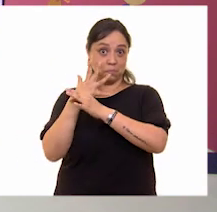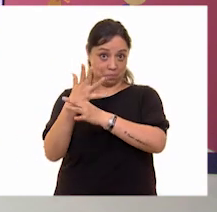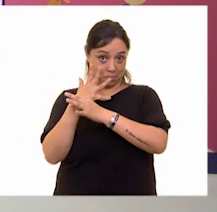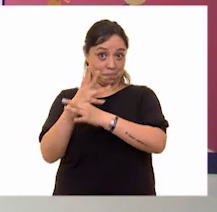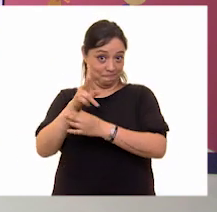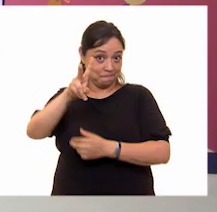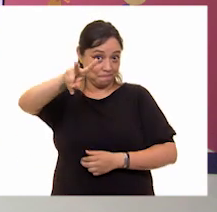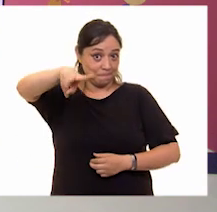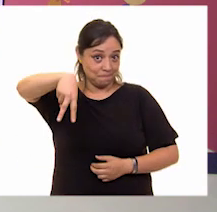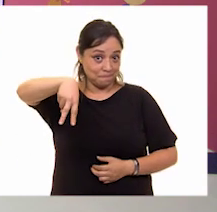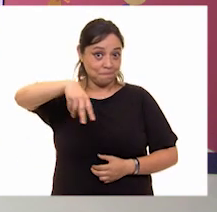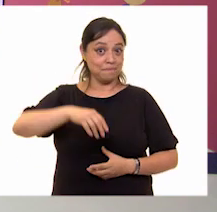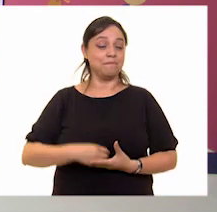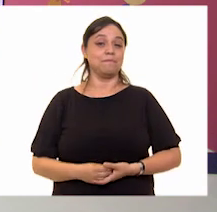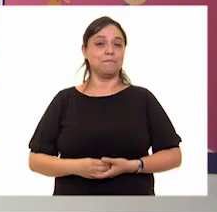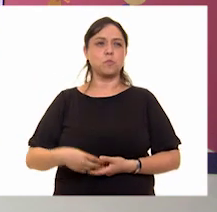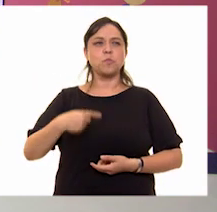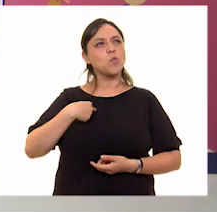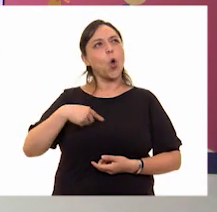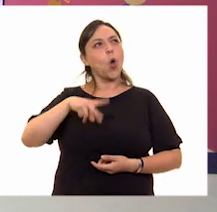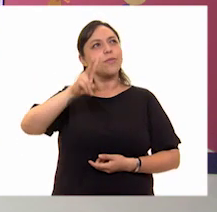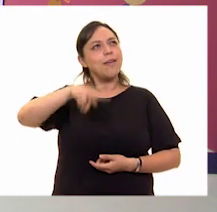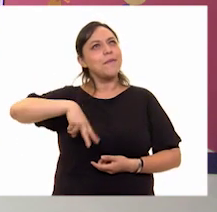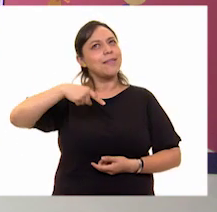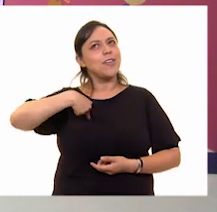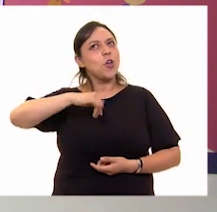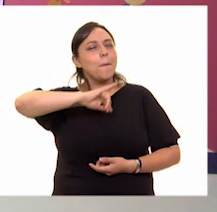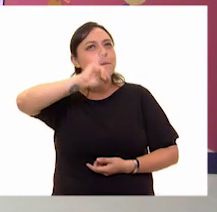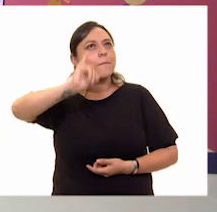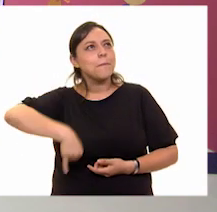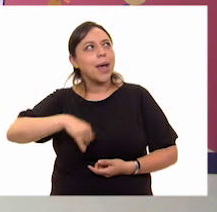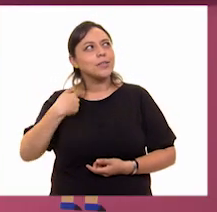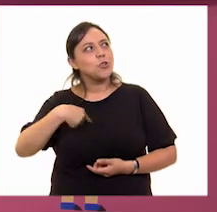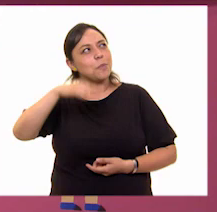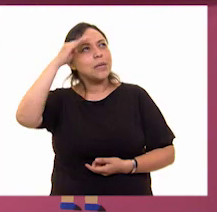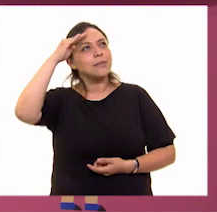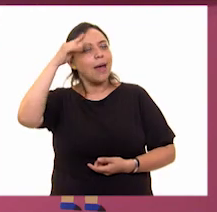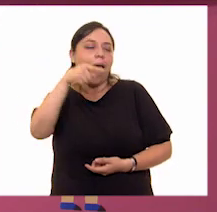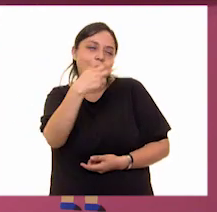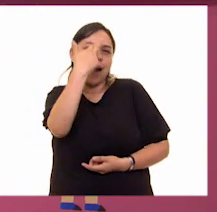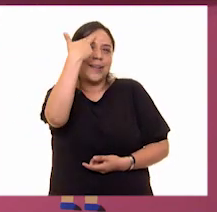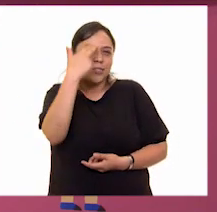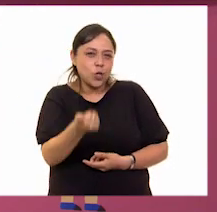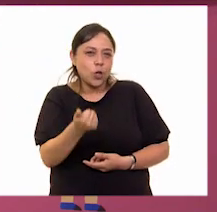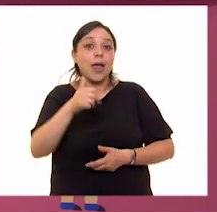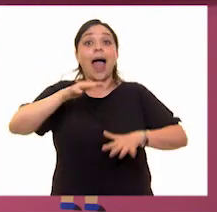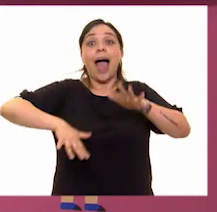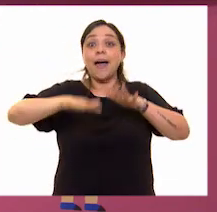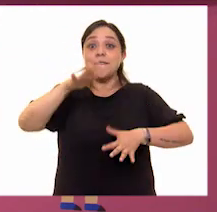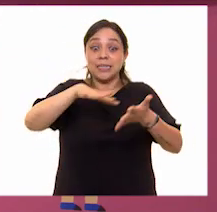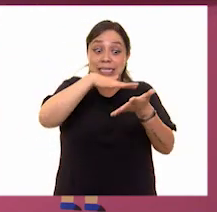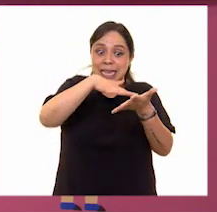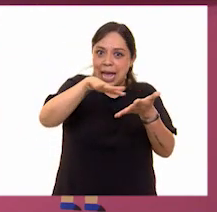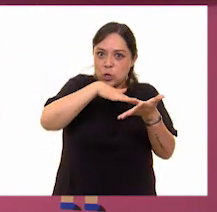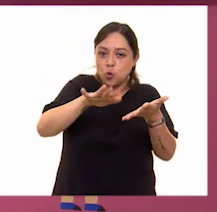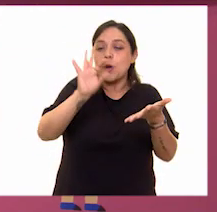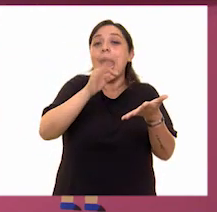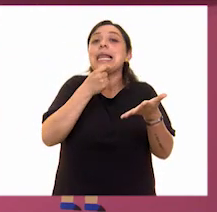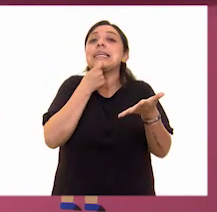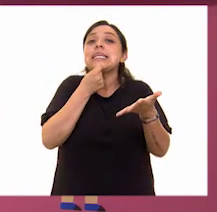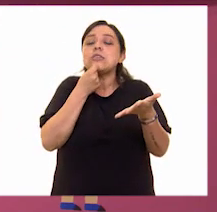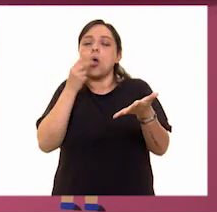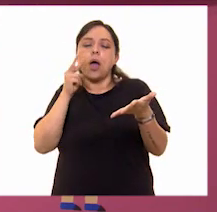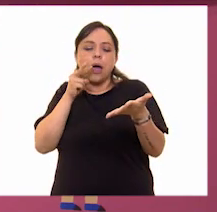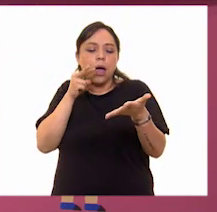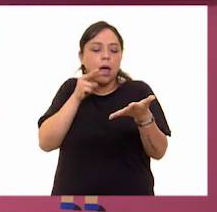Hinojosa. Maestra, yo la verdad nunca lo había pensado, pero claro que tiene razón. Si una lectura pues no atrapa rápido a una niña